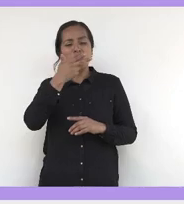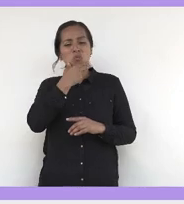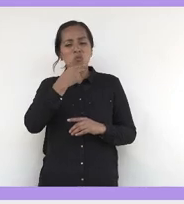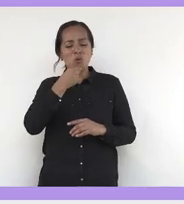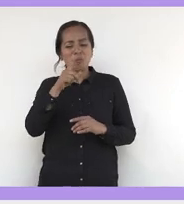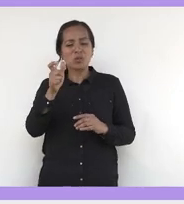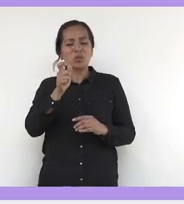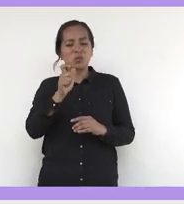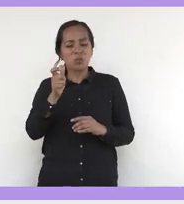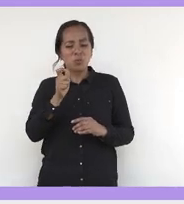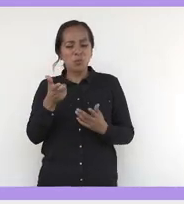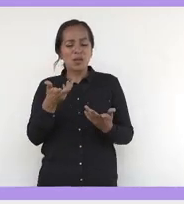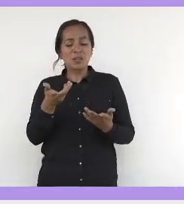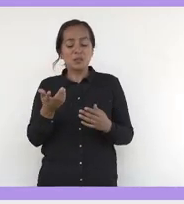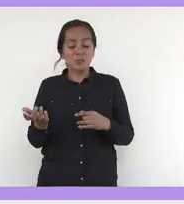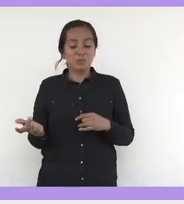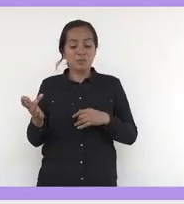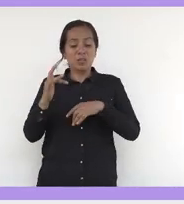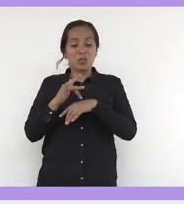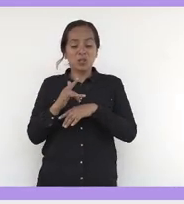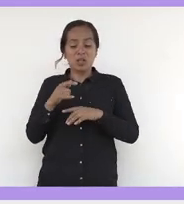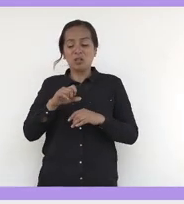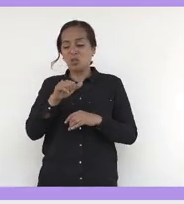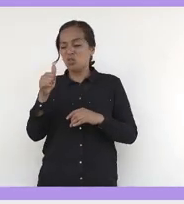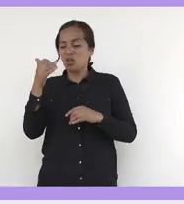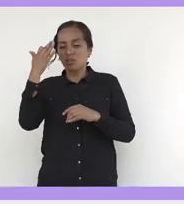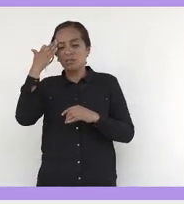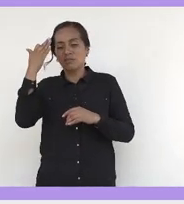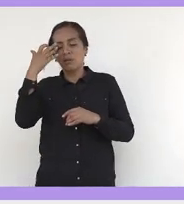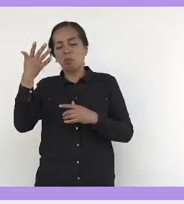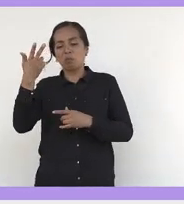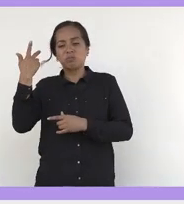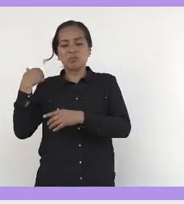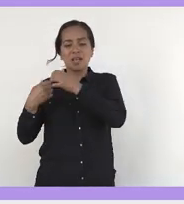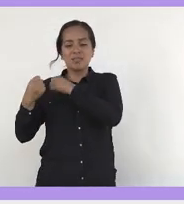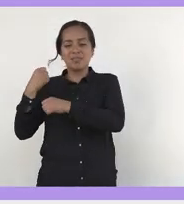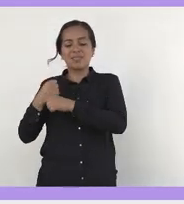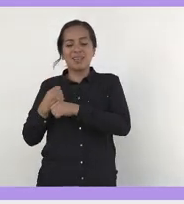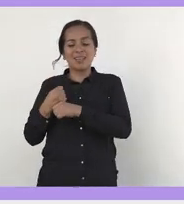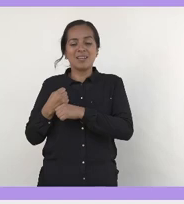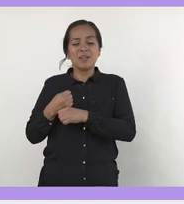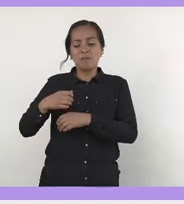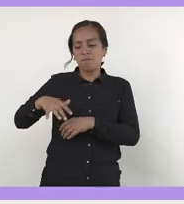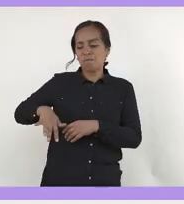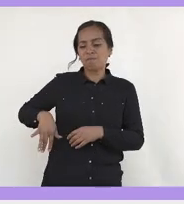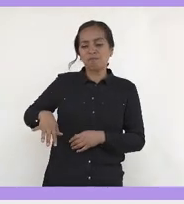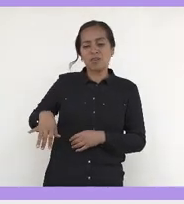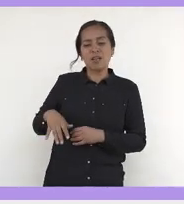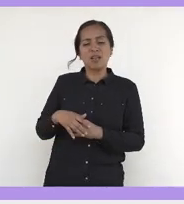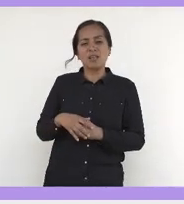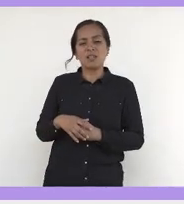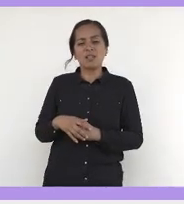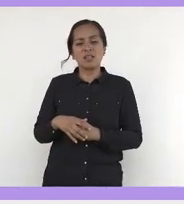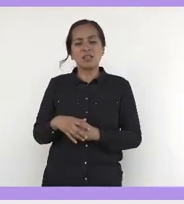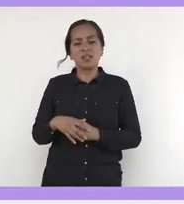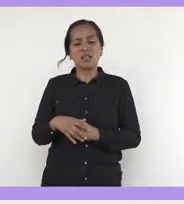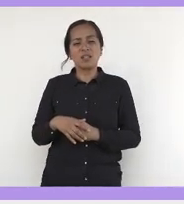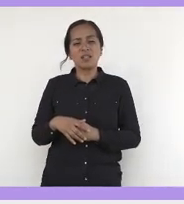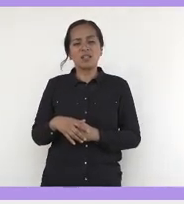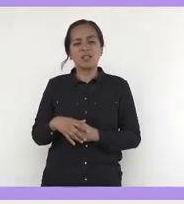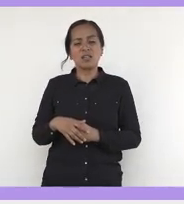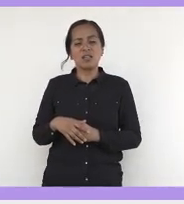O sea me ha llegado a tocar en en otro momento en otros años pasados recientes no crean que este